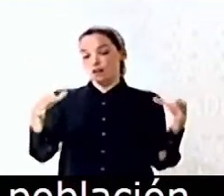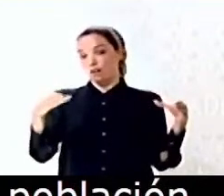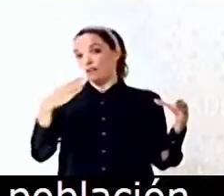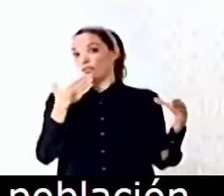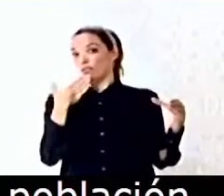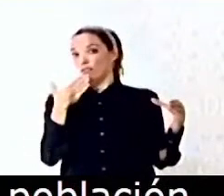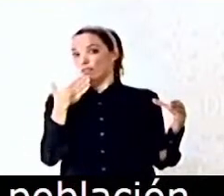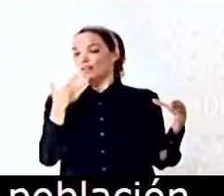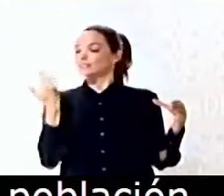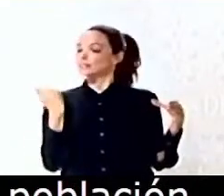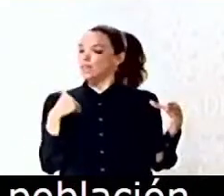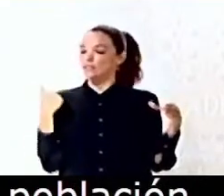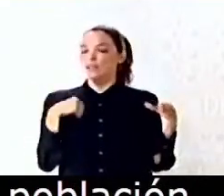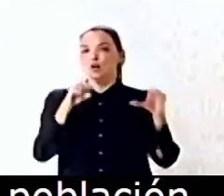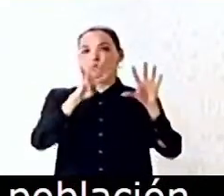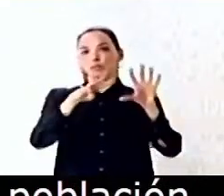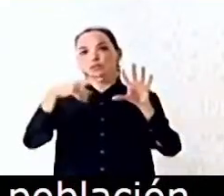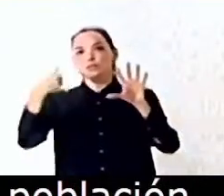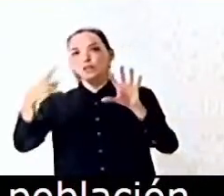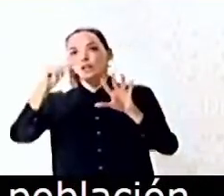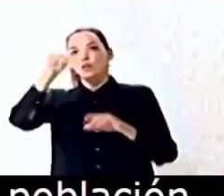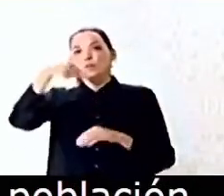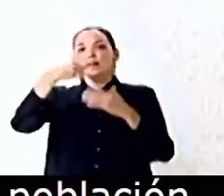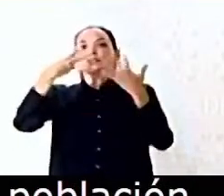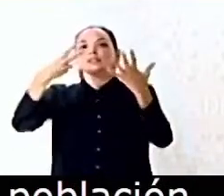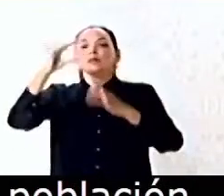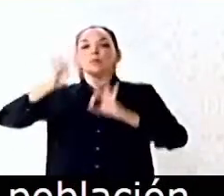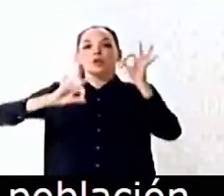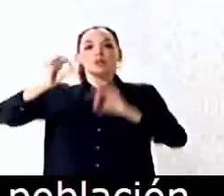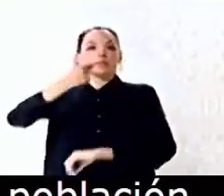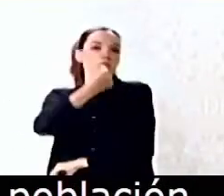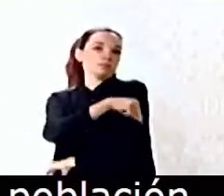ya tenemos vacunados al 86,7% de la población.